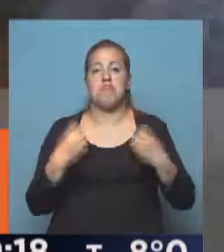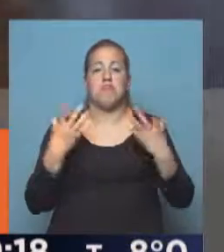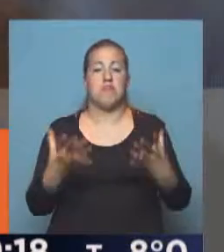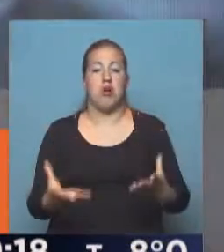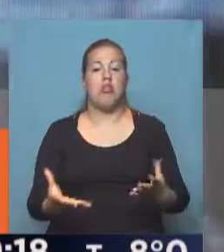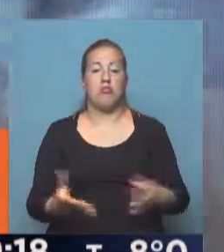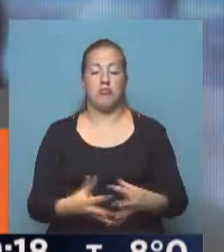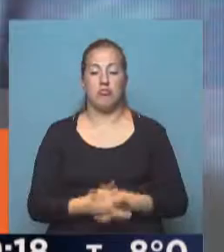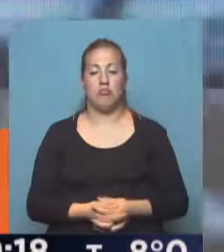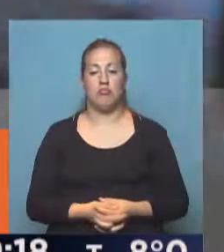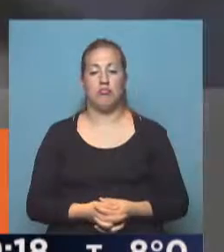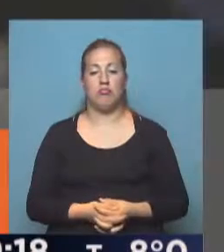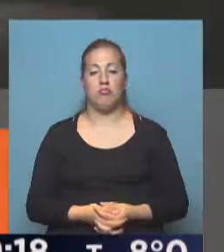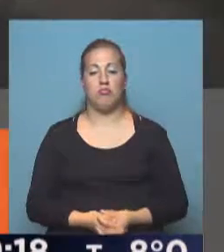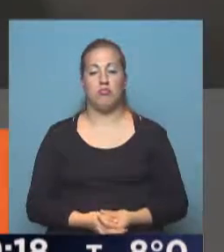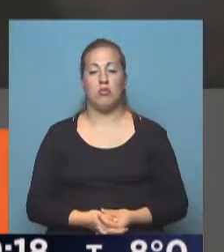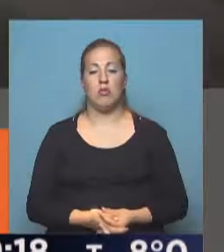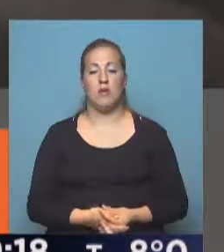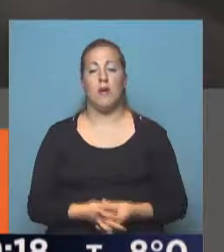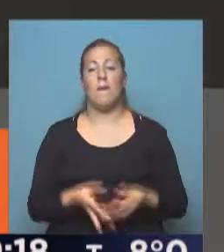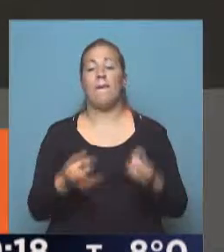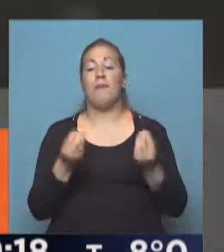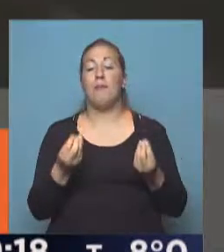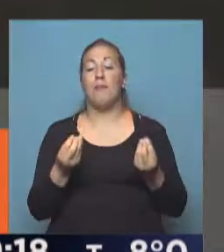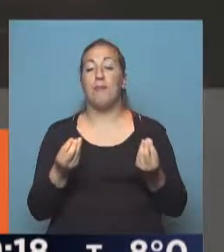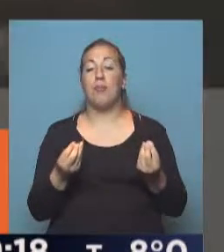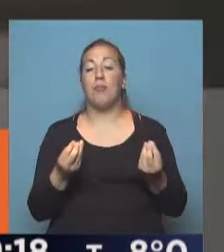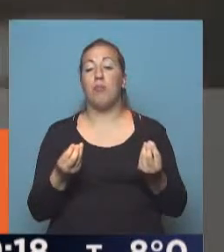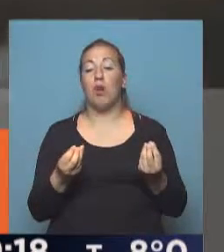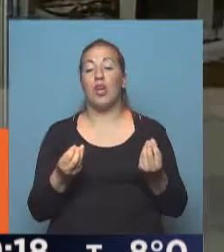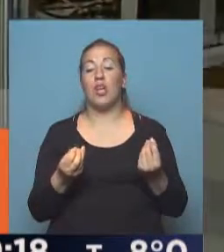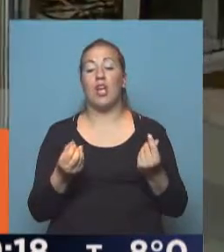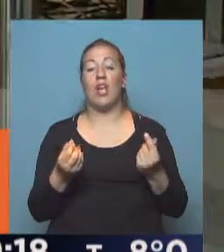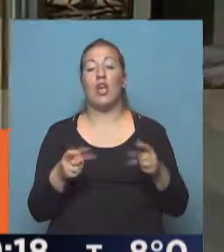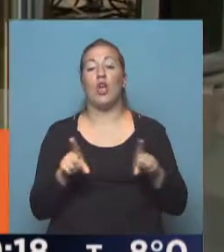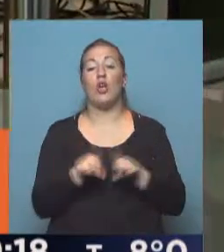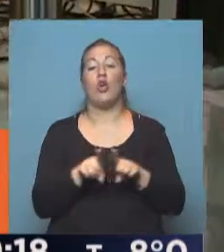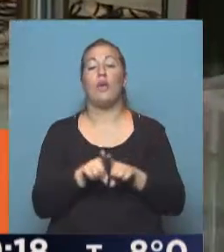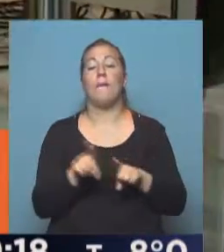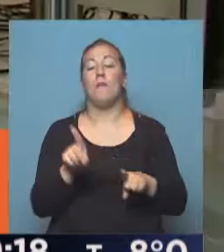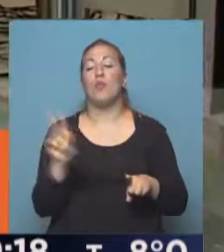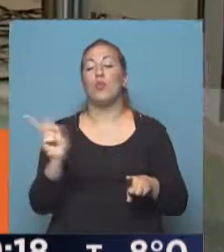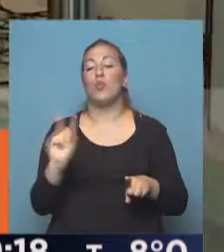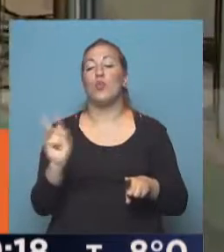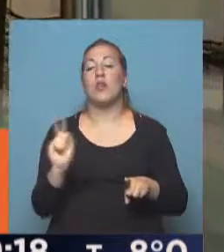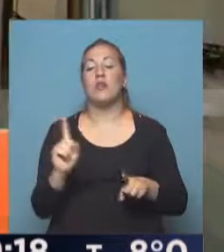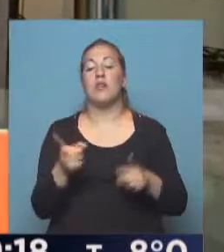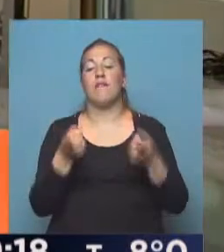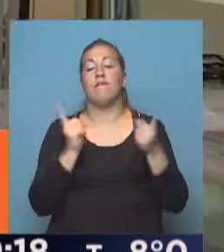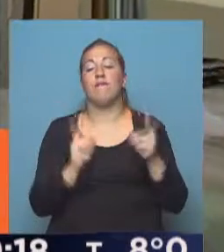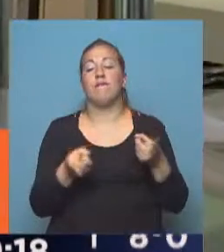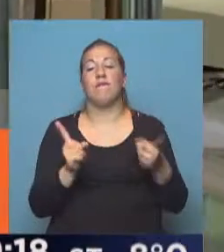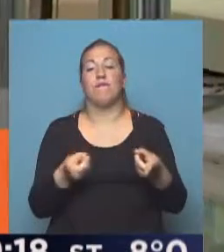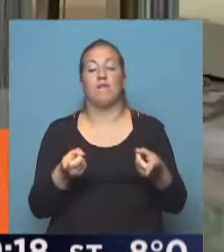no superó porque como les decía no hicimos un evento sostenido en